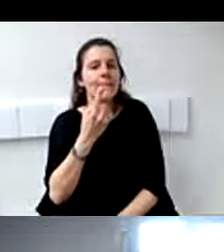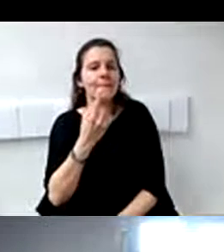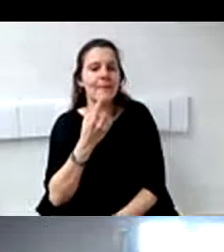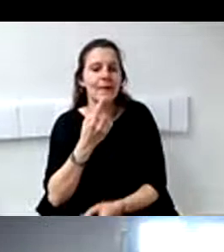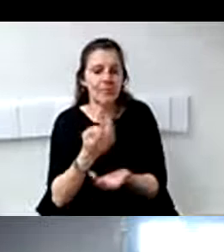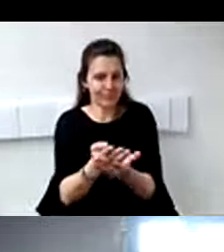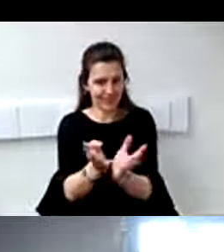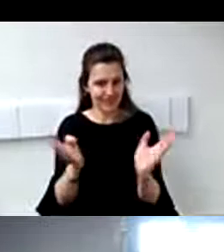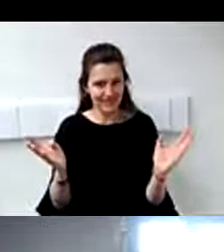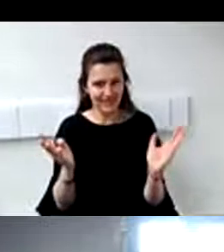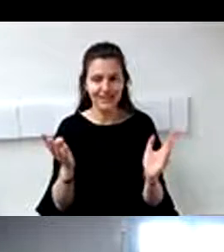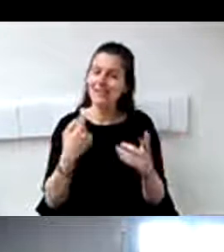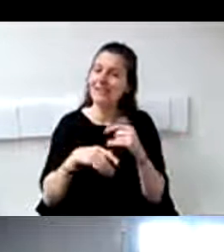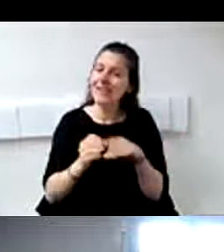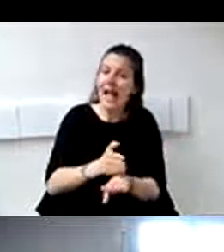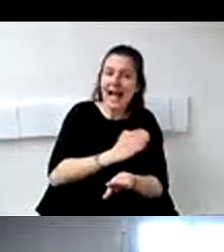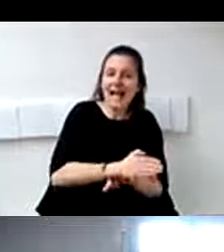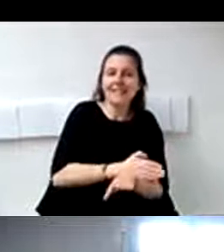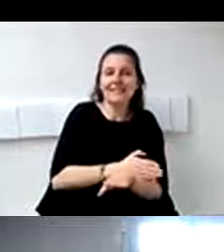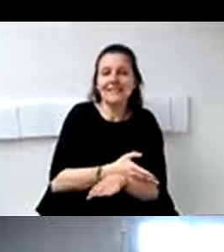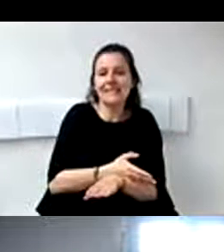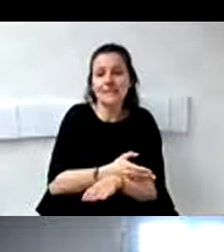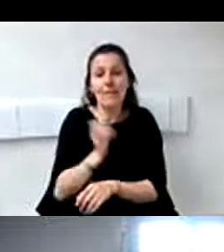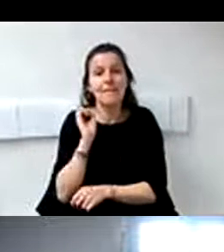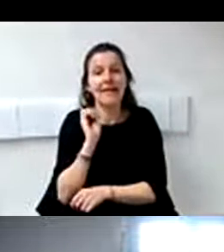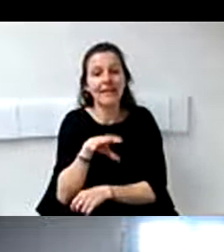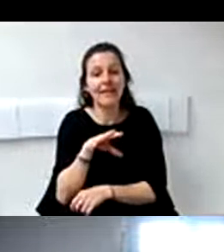les pasé por mail, capaz que alguno lo pudo ver,